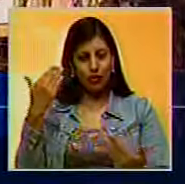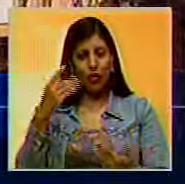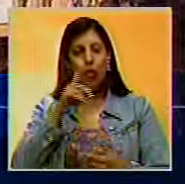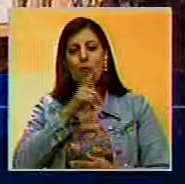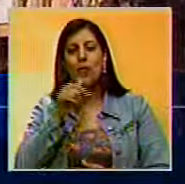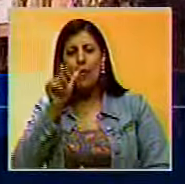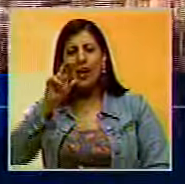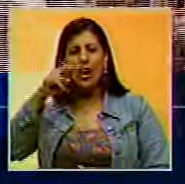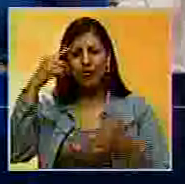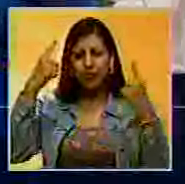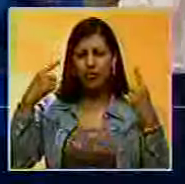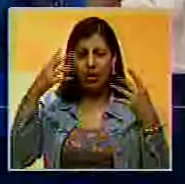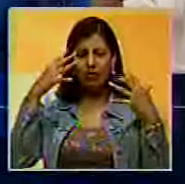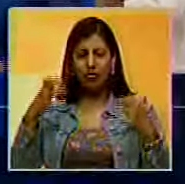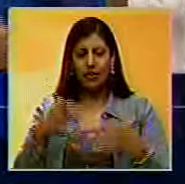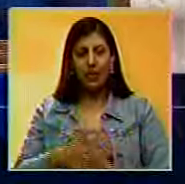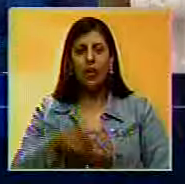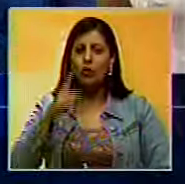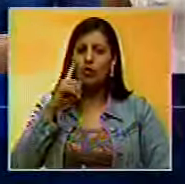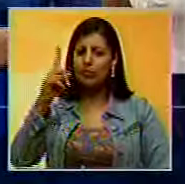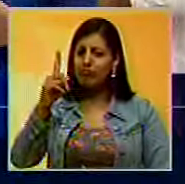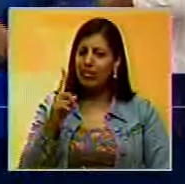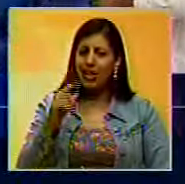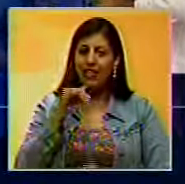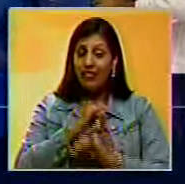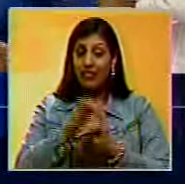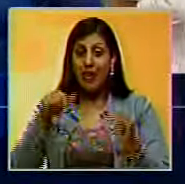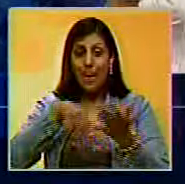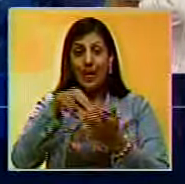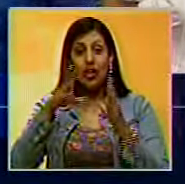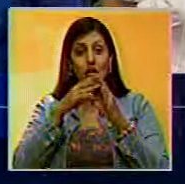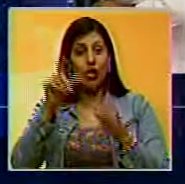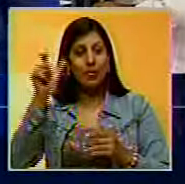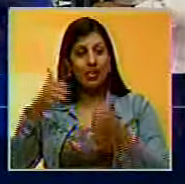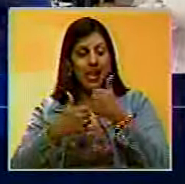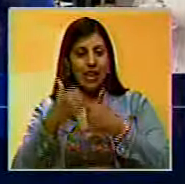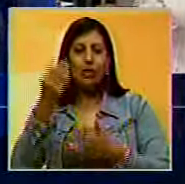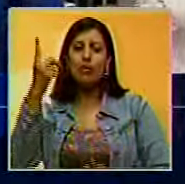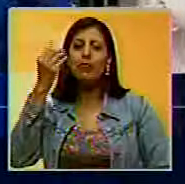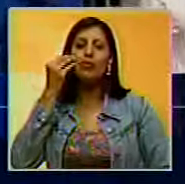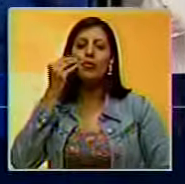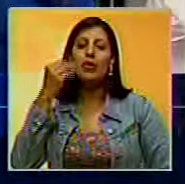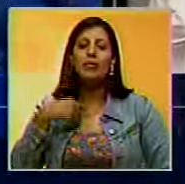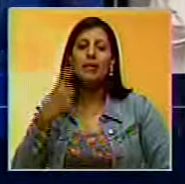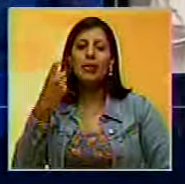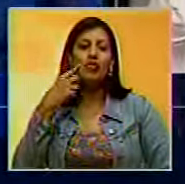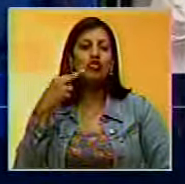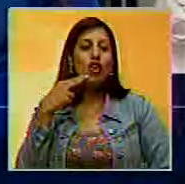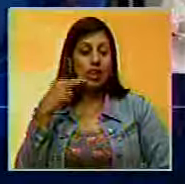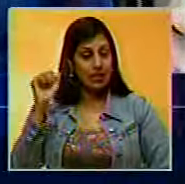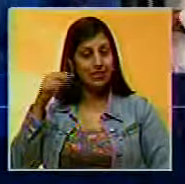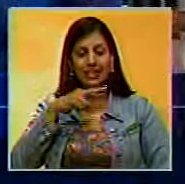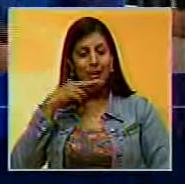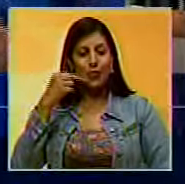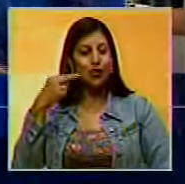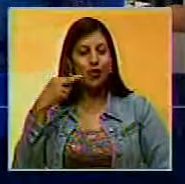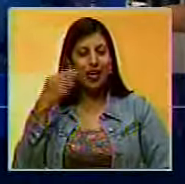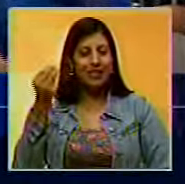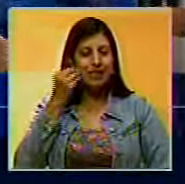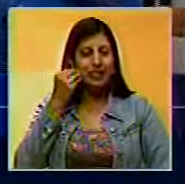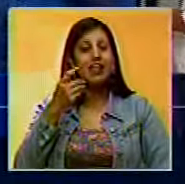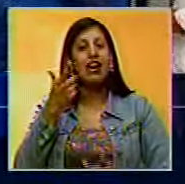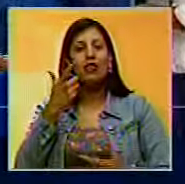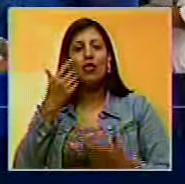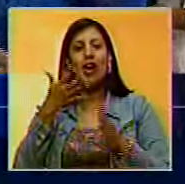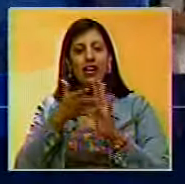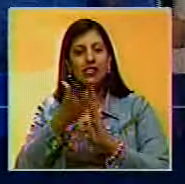No Vin La Calle. Oscarcito, te acabas de bajar del escenario, acabas de poner a bailar a todas esas candidatas. ¿De chocolate? Sí, rico, de chocolate. ¿Cómo te sentiste?